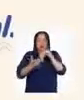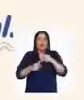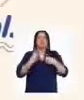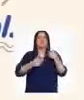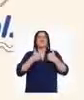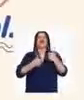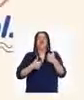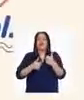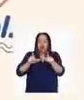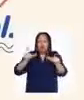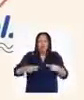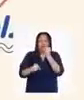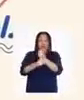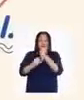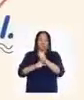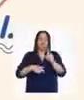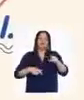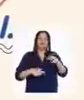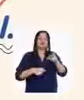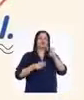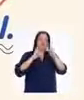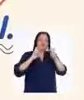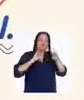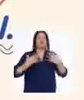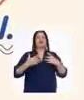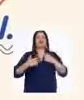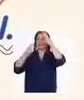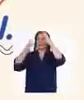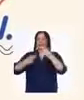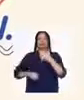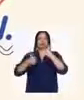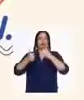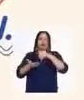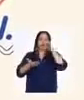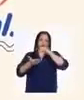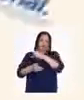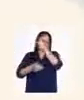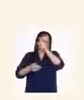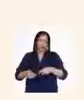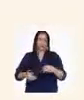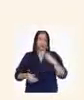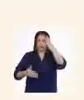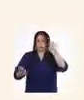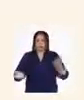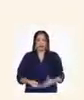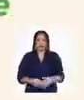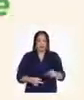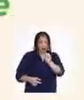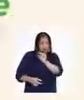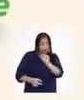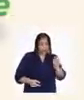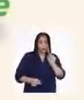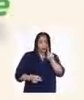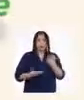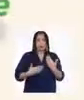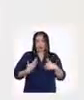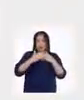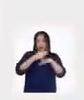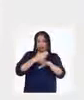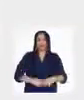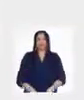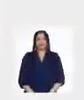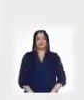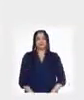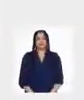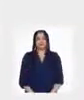la mejor toma de decisiones de los jóvenes respecto a su futuro profesional. Ponte en Carrera tú también.